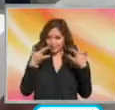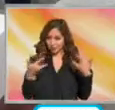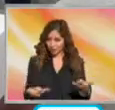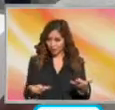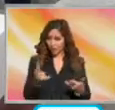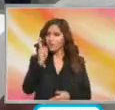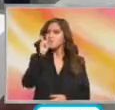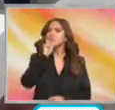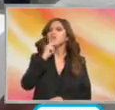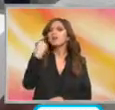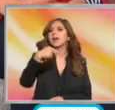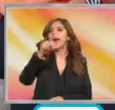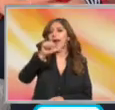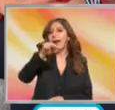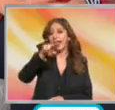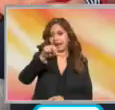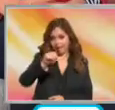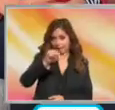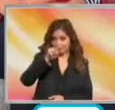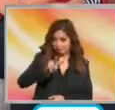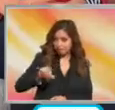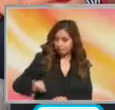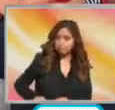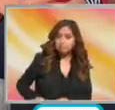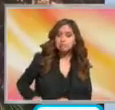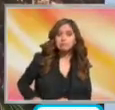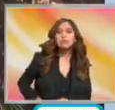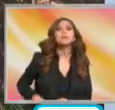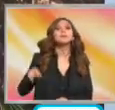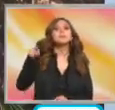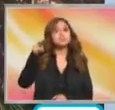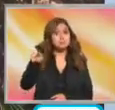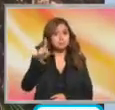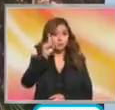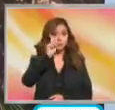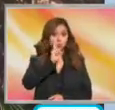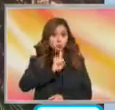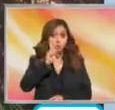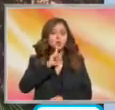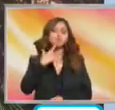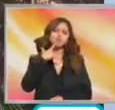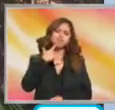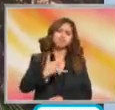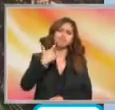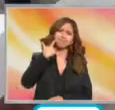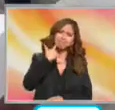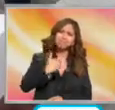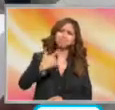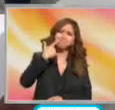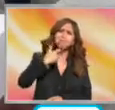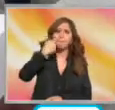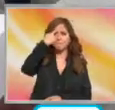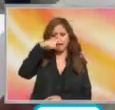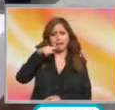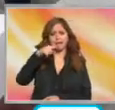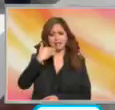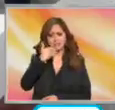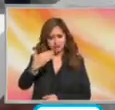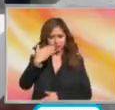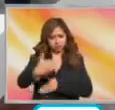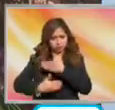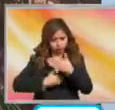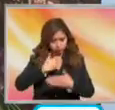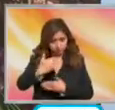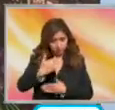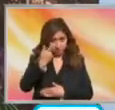Ana. Ana es una mujer que ha luchado mucho en la vida por salir adelante y ahora, en la